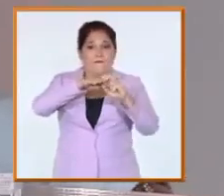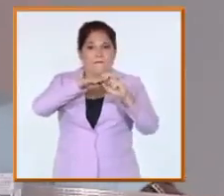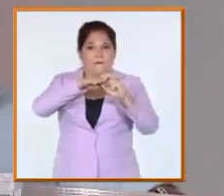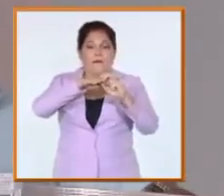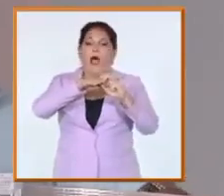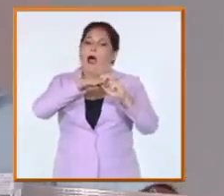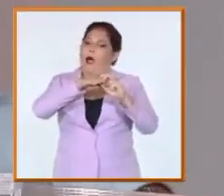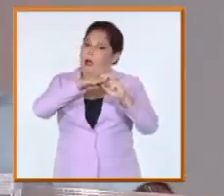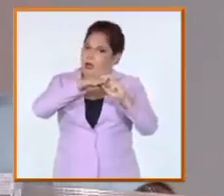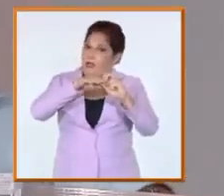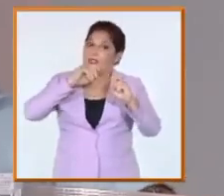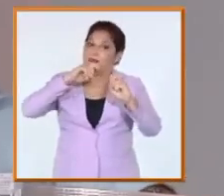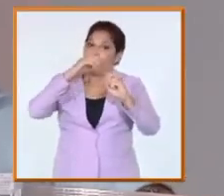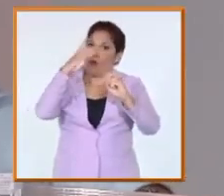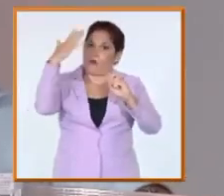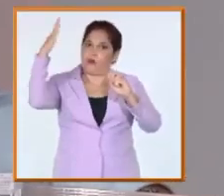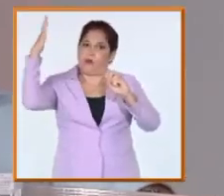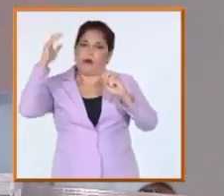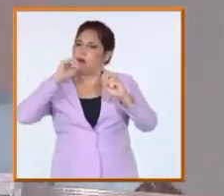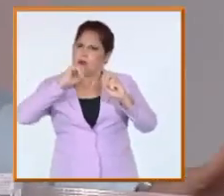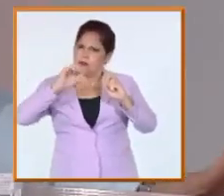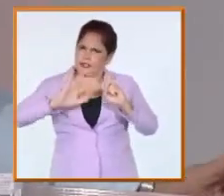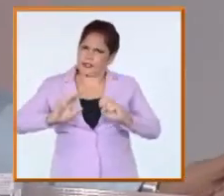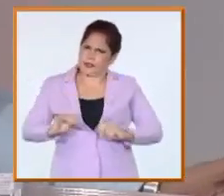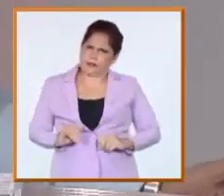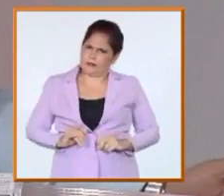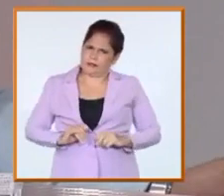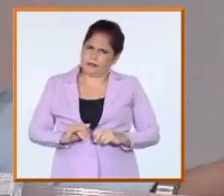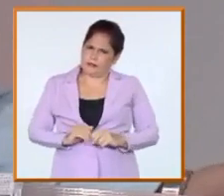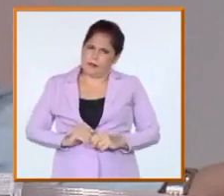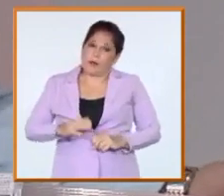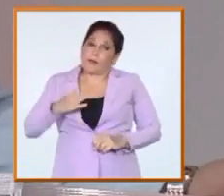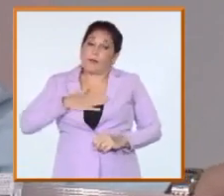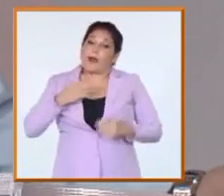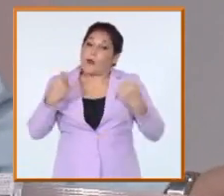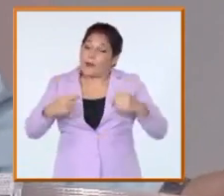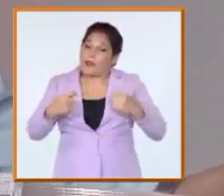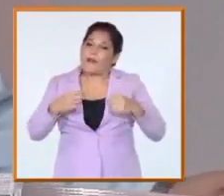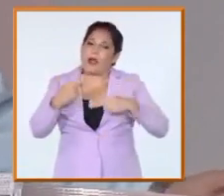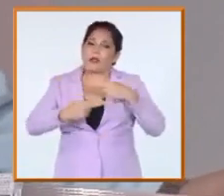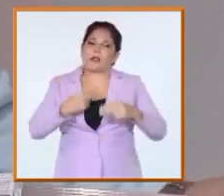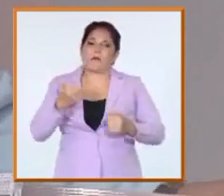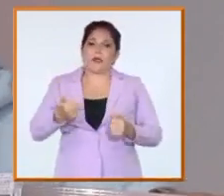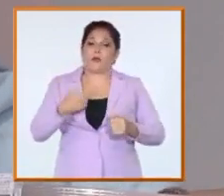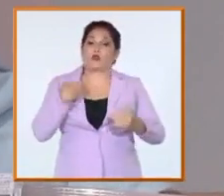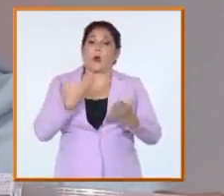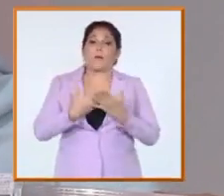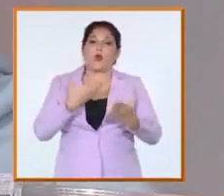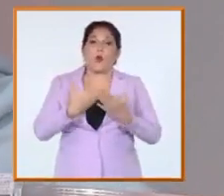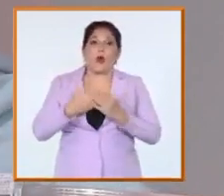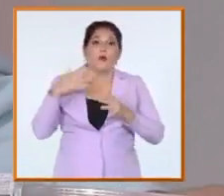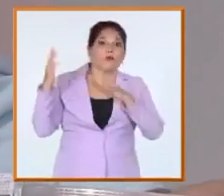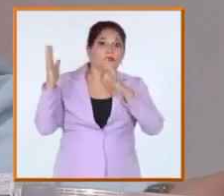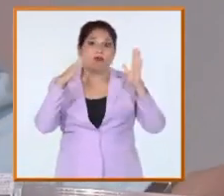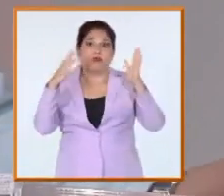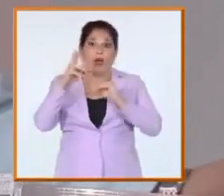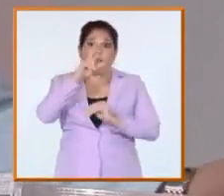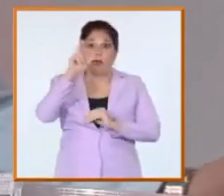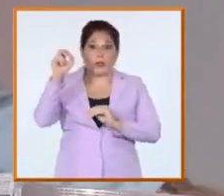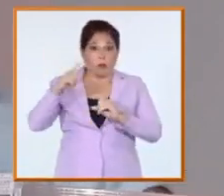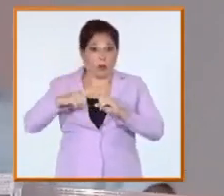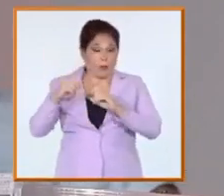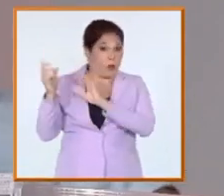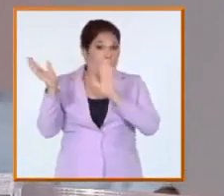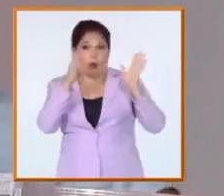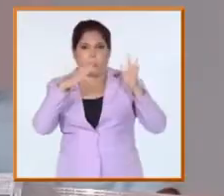fijarlo es muy difícil que hasta un huracán lo pueda llevar porque se han hecho pruebas viento hasta más de 200 kilómetros y